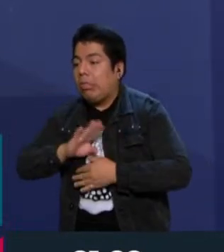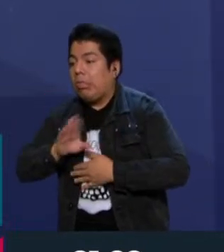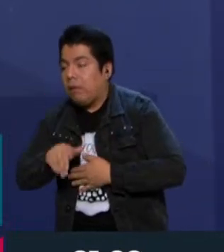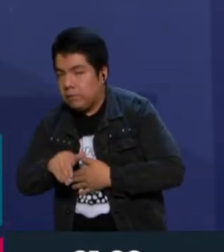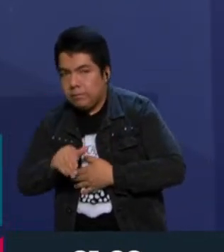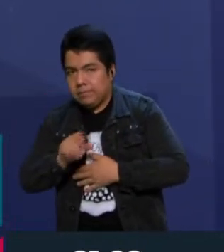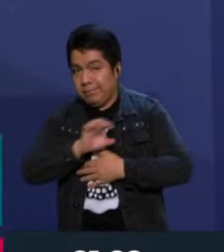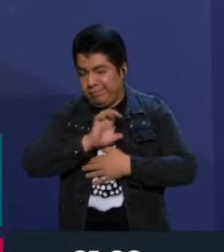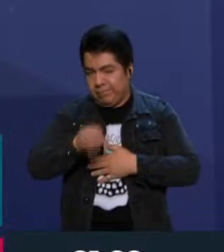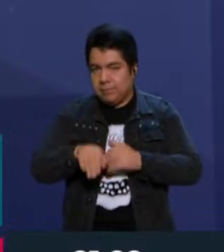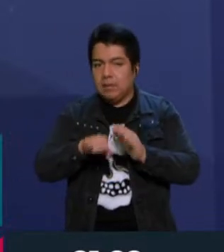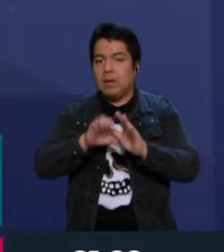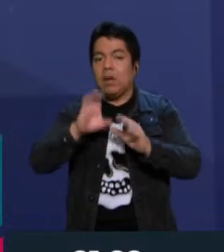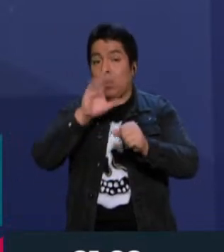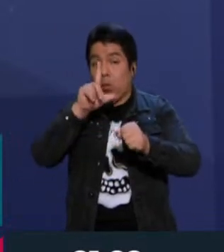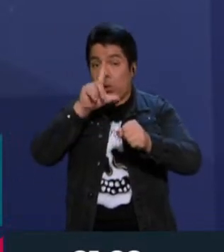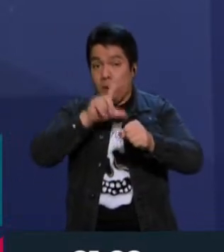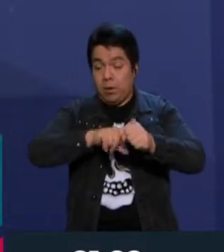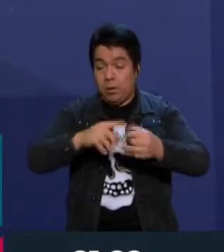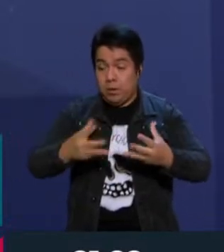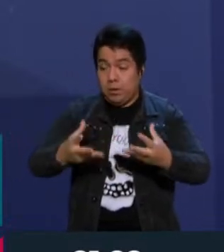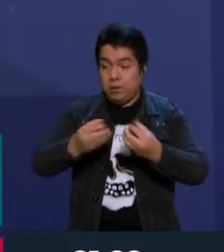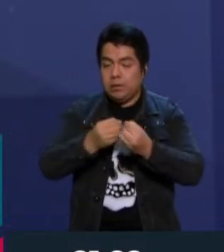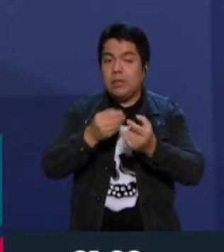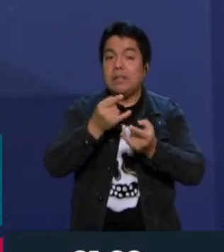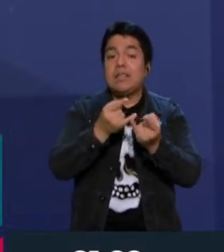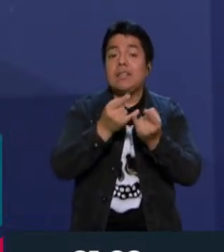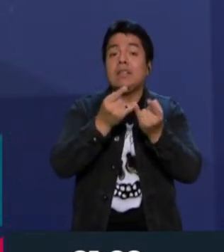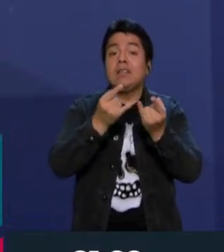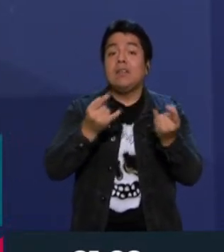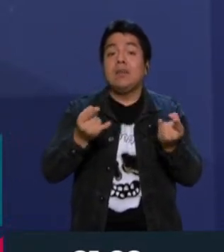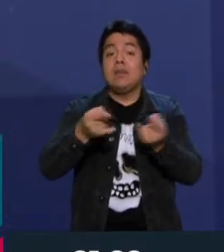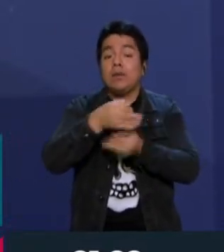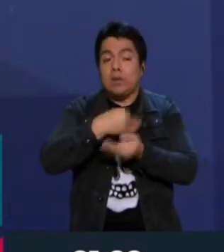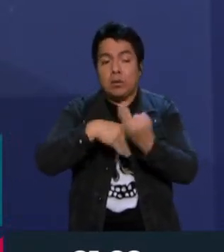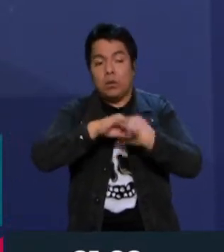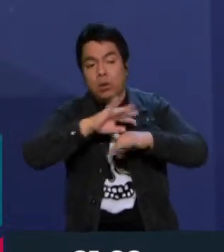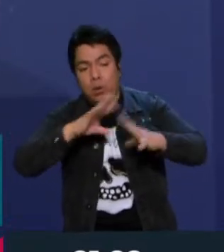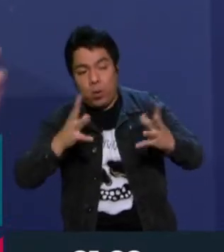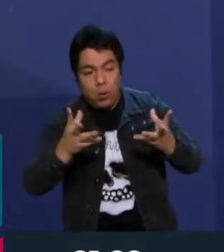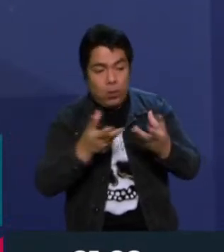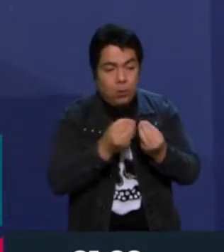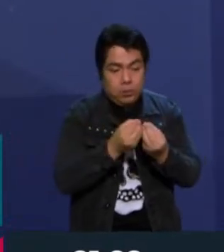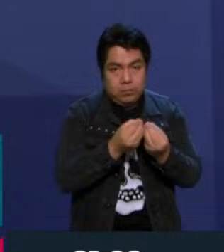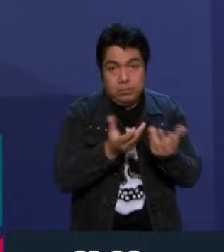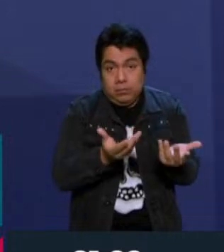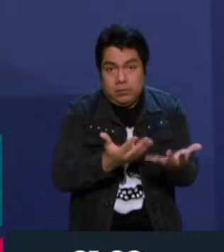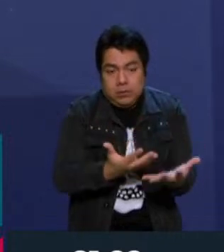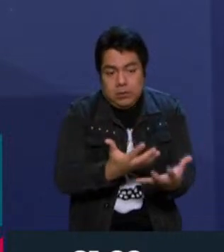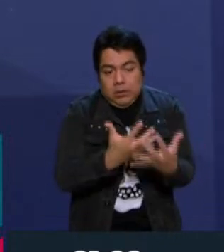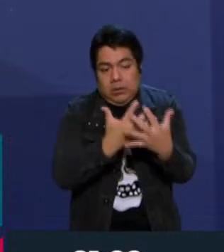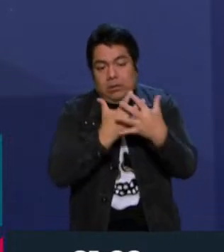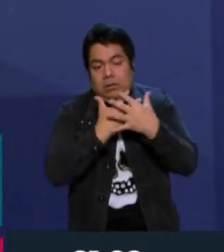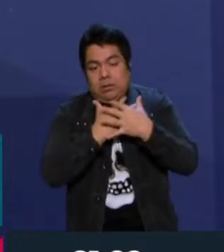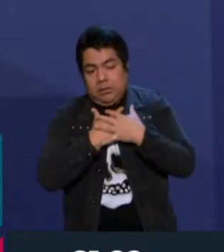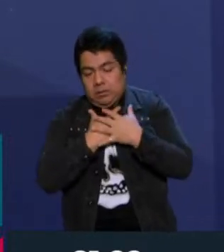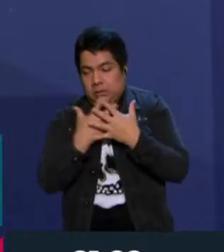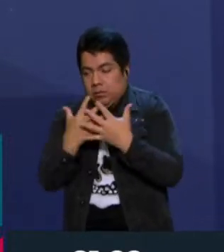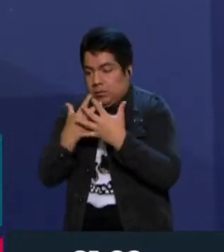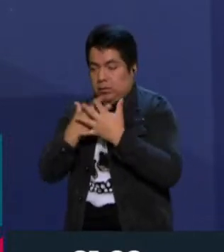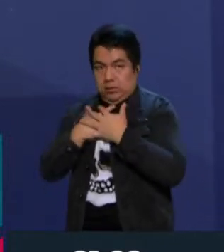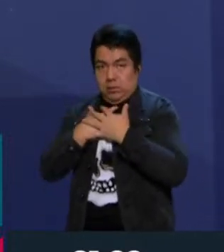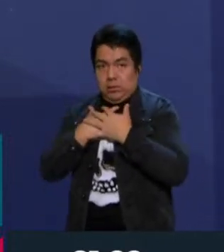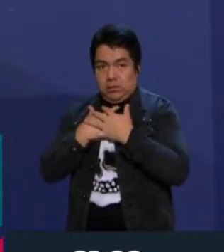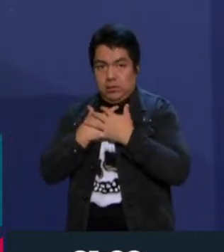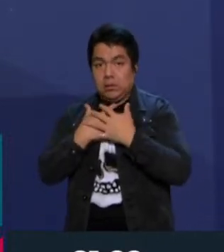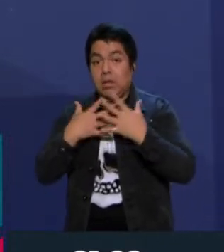colectivamente inventemos una historia para que entonces nos podamos vestir. Y vestirnos nos hace bien porque entonces nos cubre de las inclemencias, etcétera.